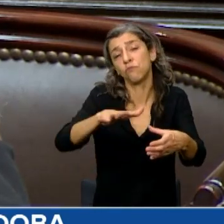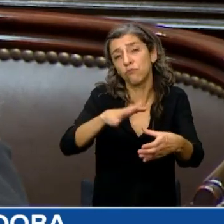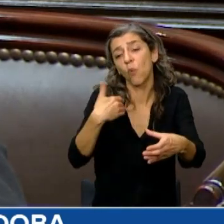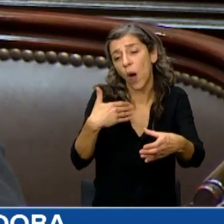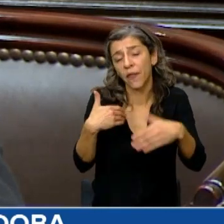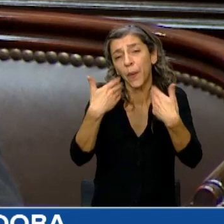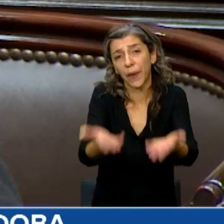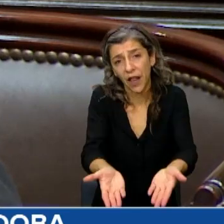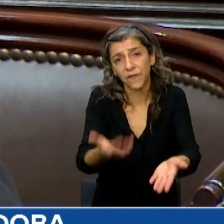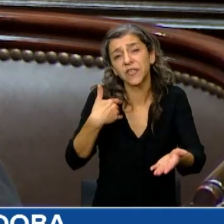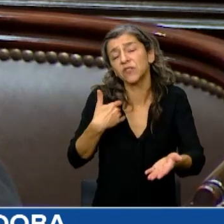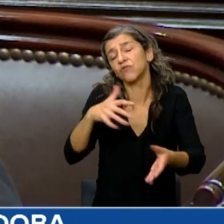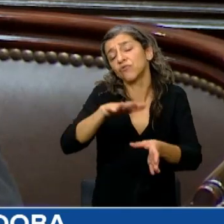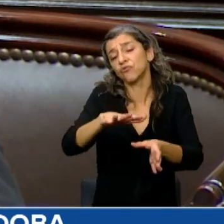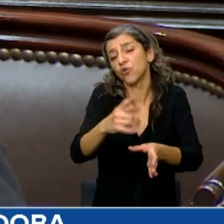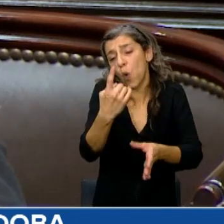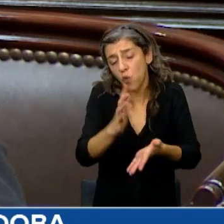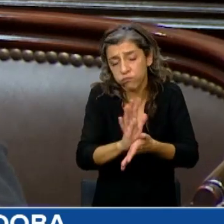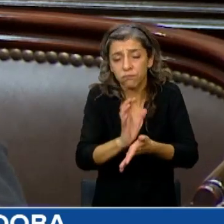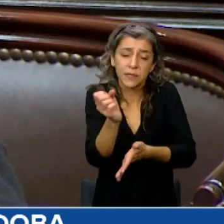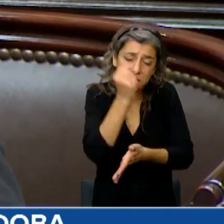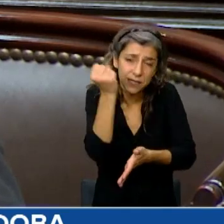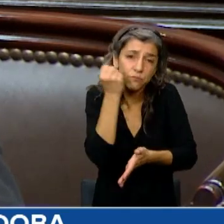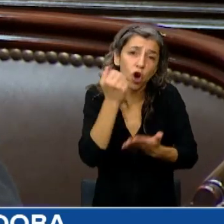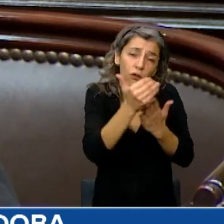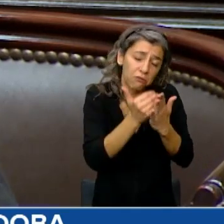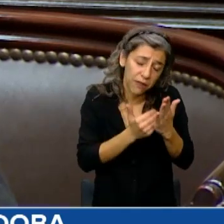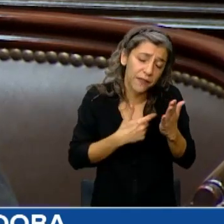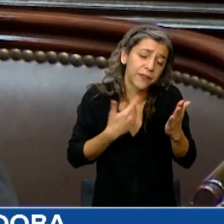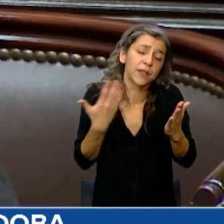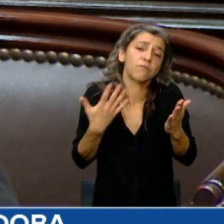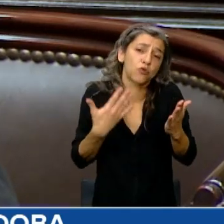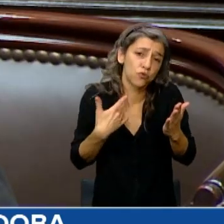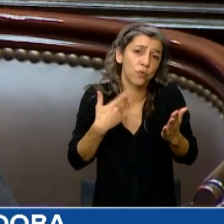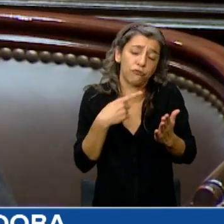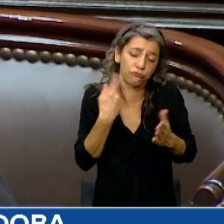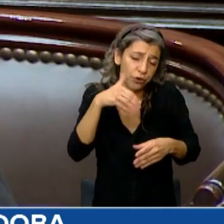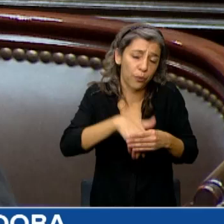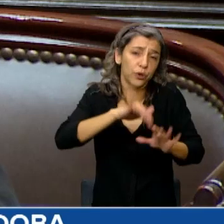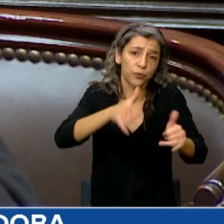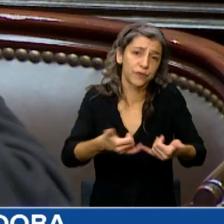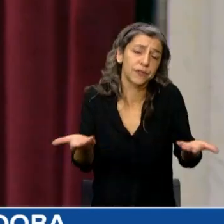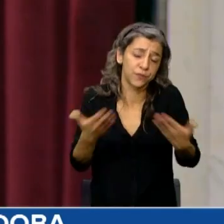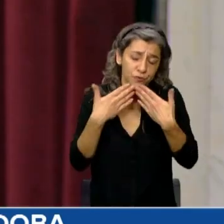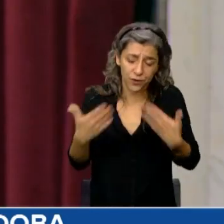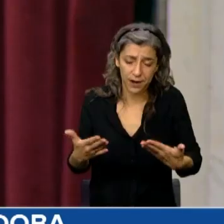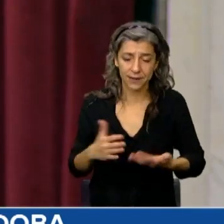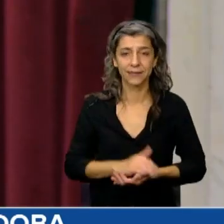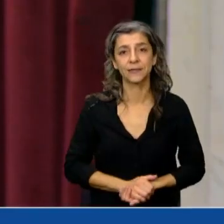sectores, de los tantos que tiene Argentina, es importante analizar y acompañar. Muchísimas gracias, señor